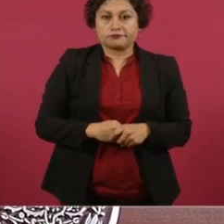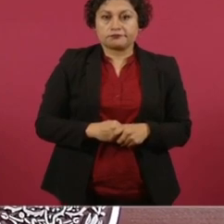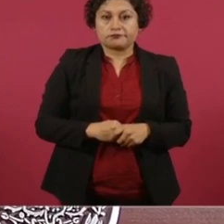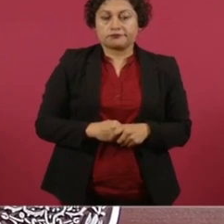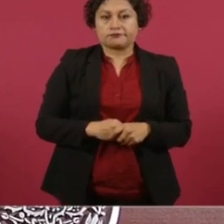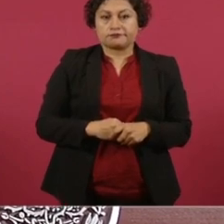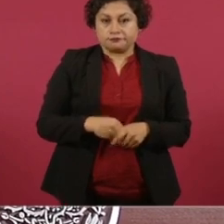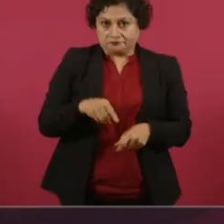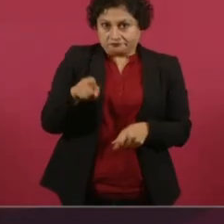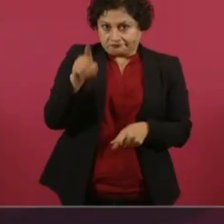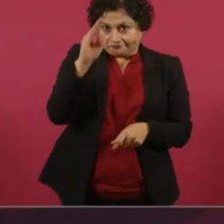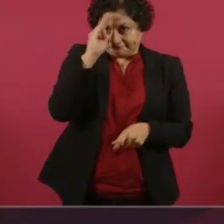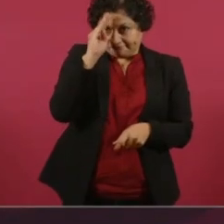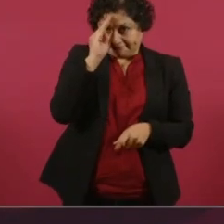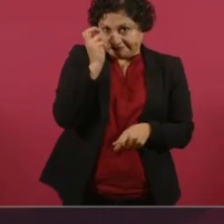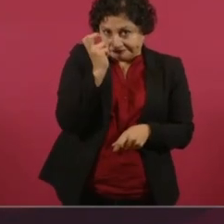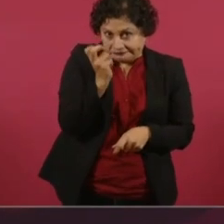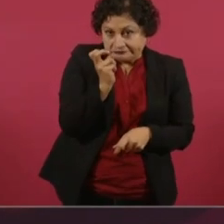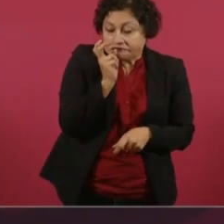Hasta ahí llega.